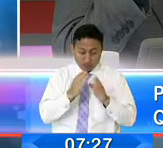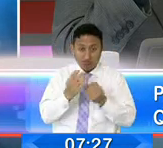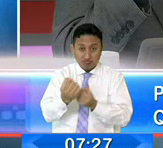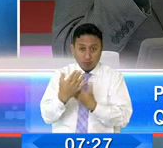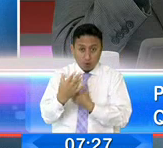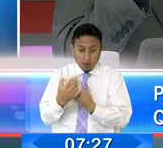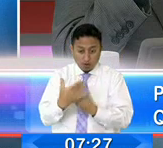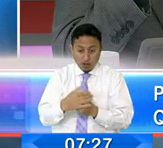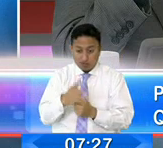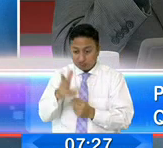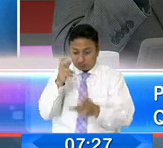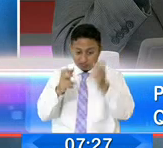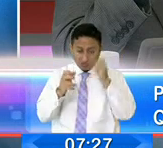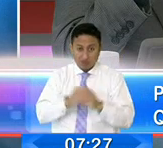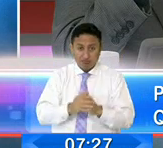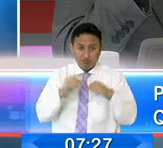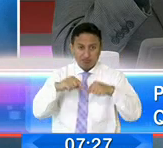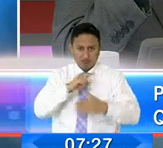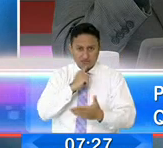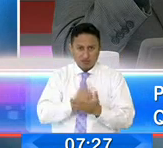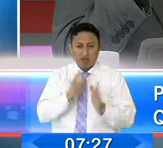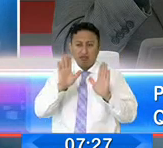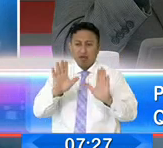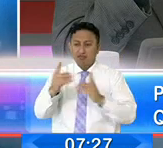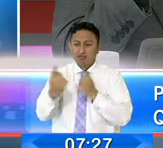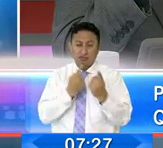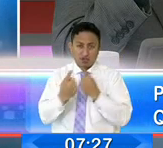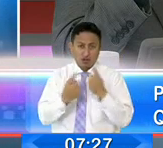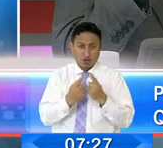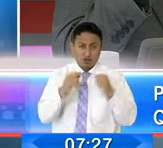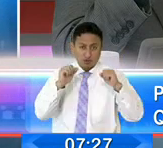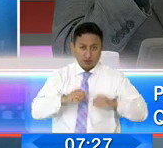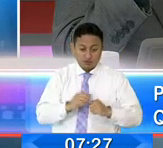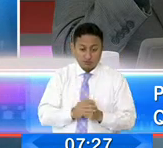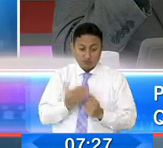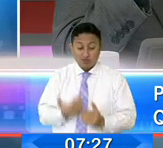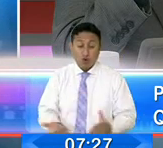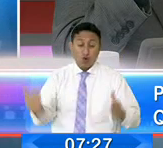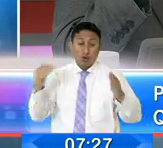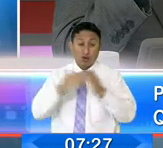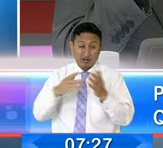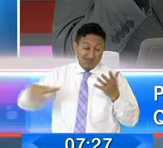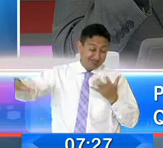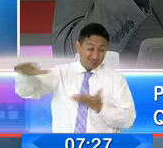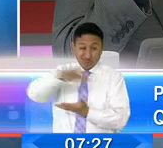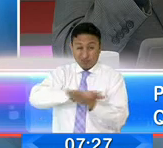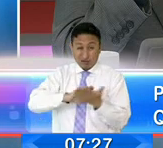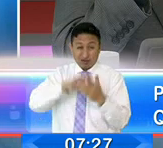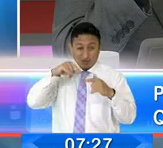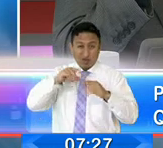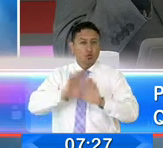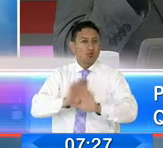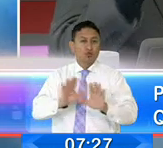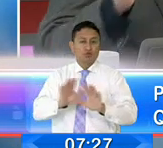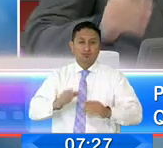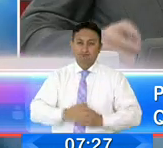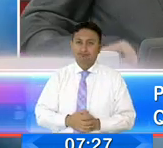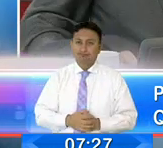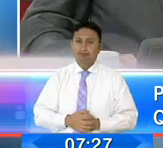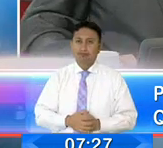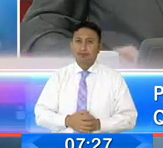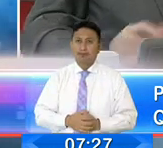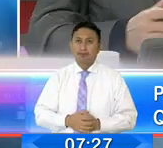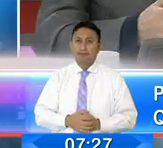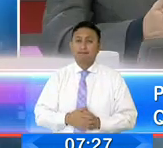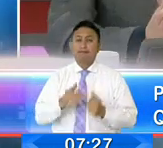sectores, entablar una real mesa de diálogo y evitar que reine nuevamente el caos en el país. Asambleísta,